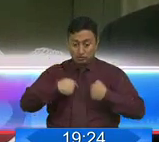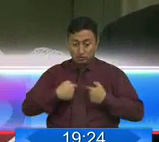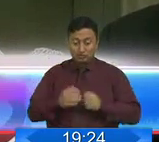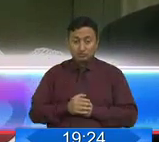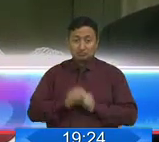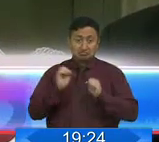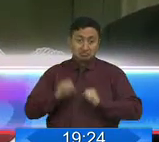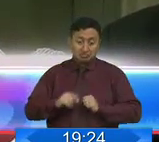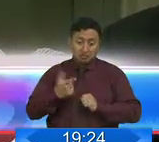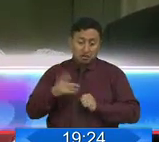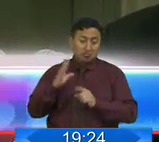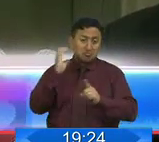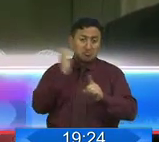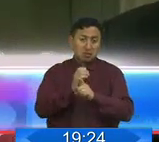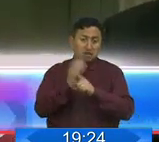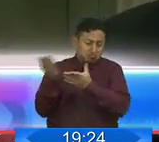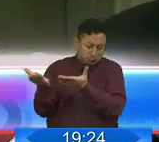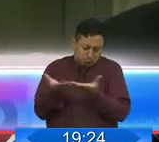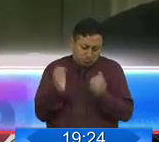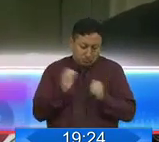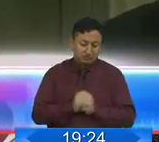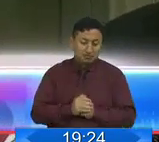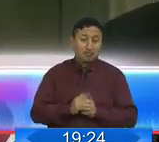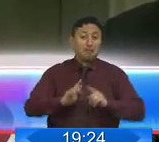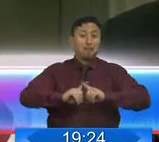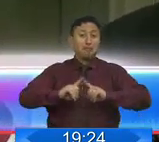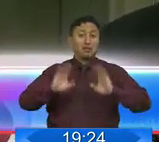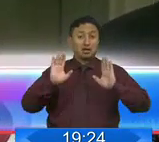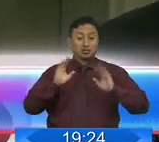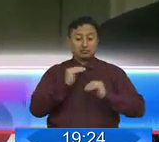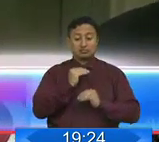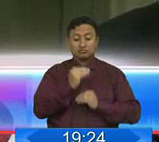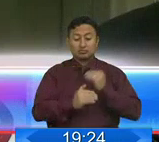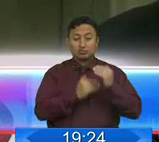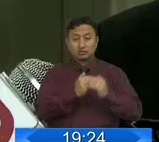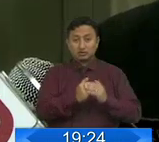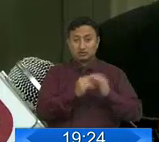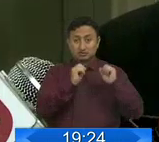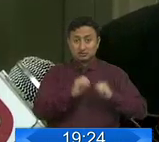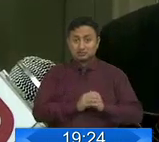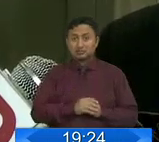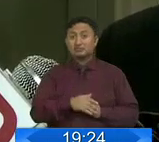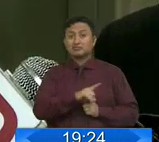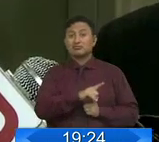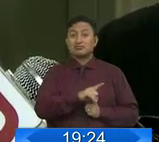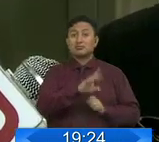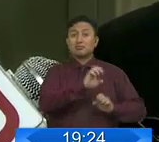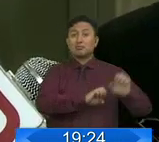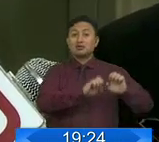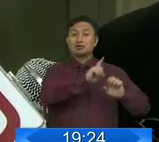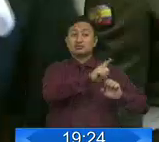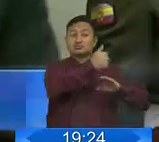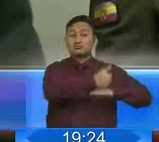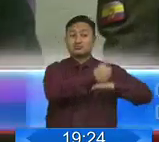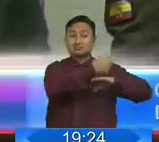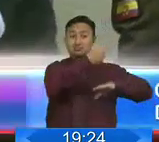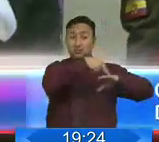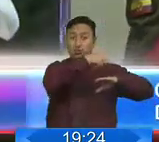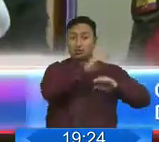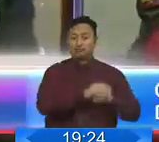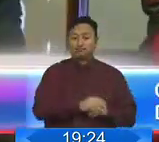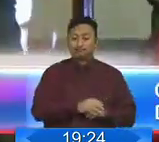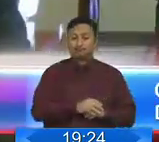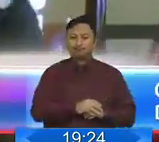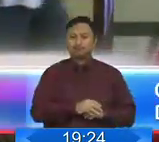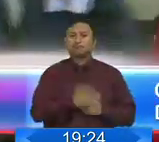a saber lo más importante, que es de las cosas que queremos aquí, que exhortamos, es que se haga la evaluación a la Corte Nacional. Sobre la denuncia de